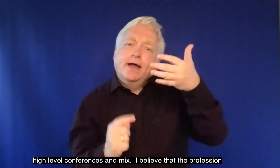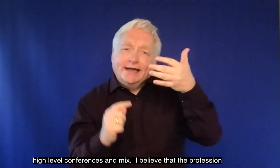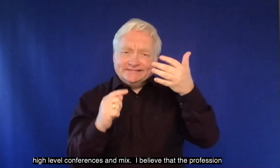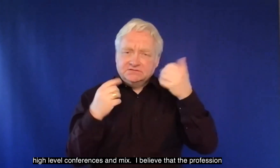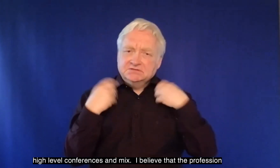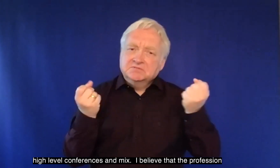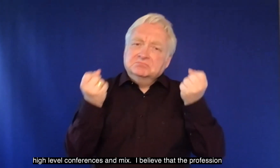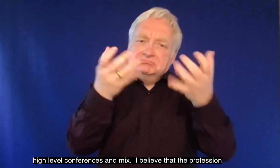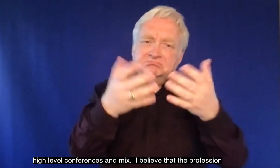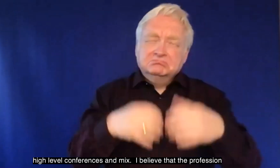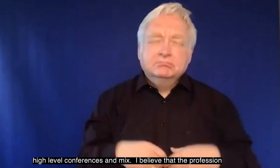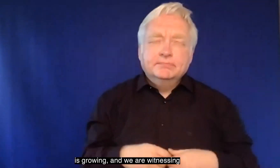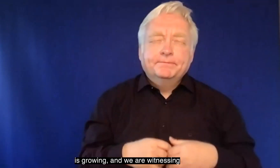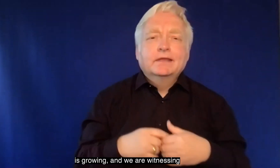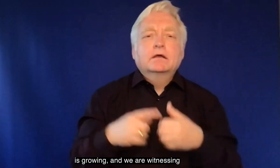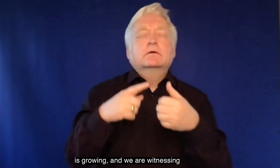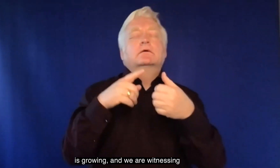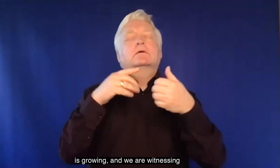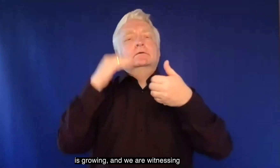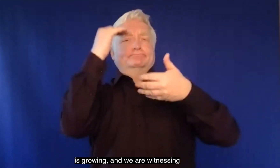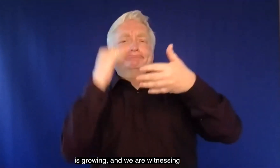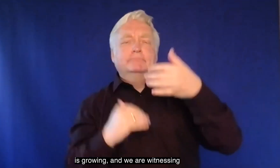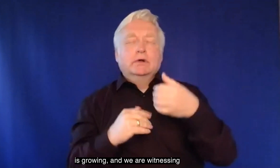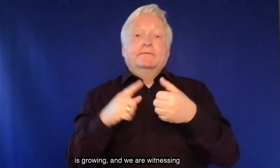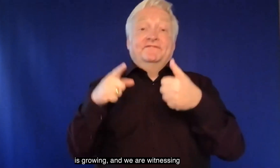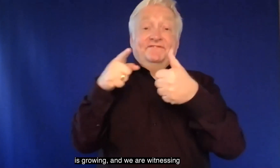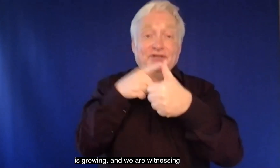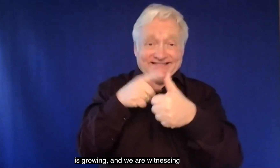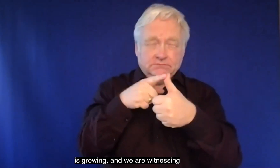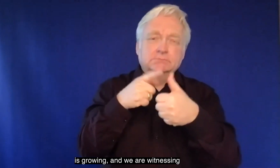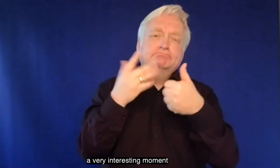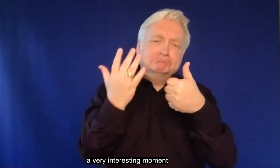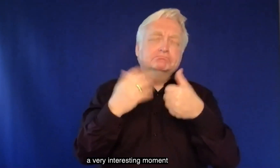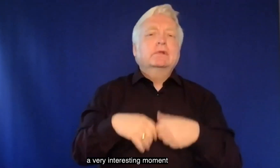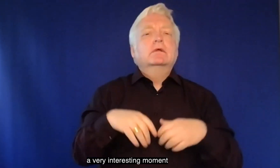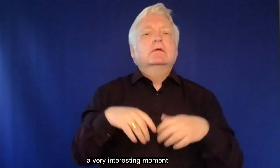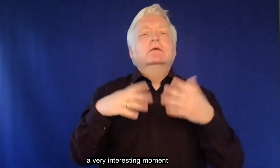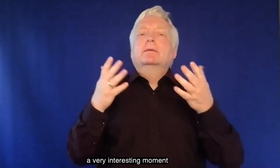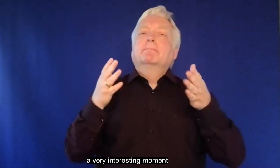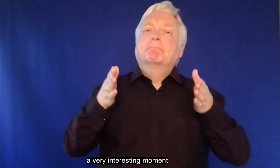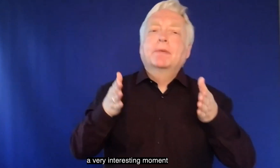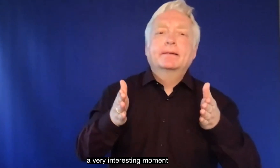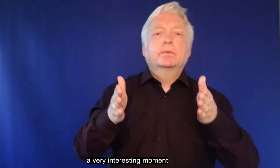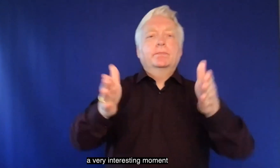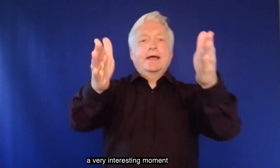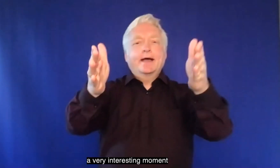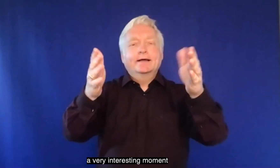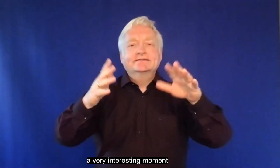interesante. En mi intervención me gustaría trasladarles algunos puntos importantes. En primer